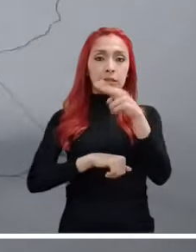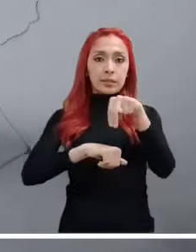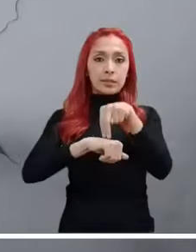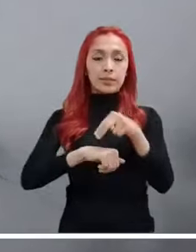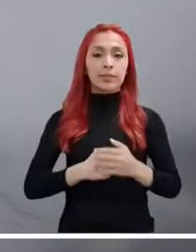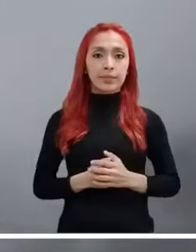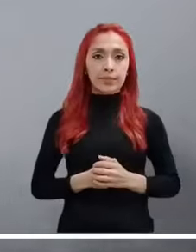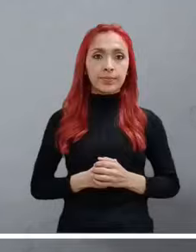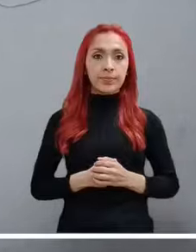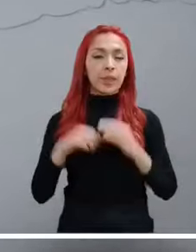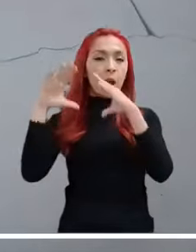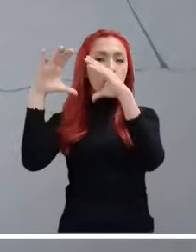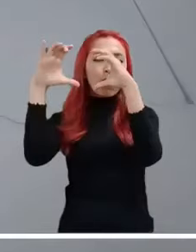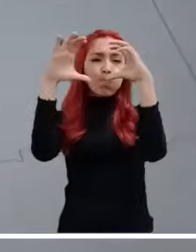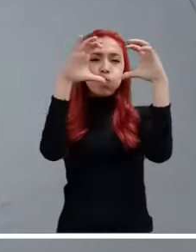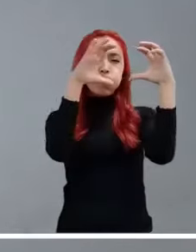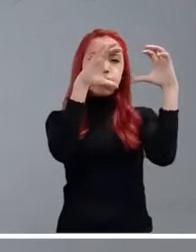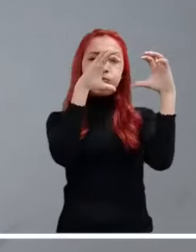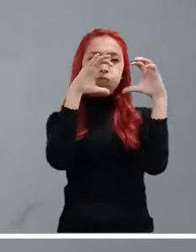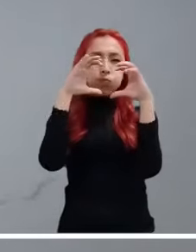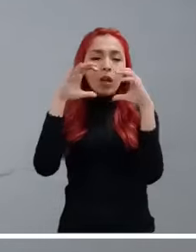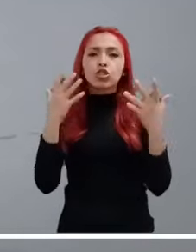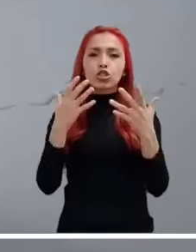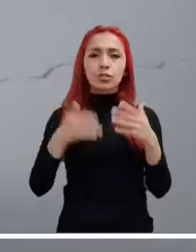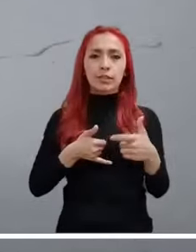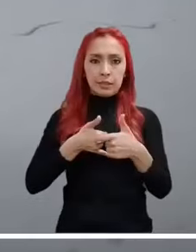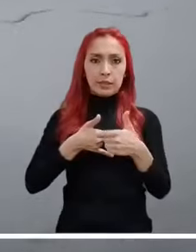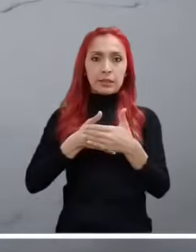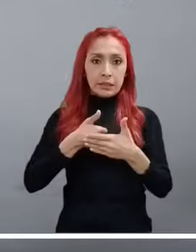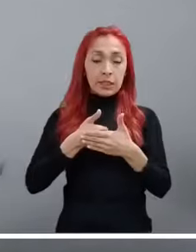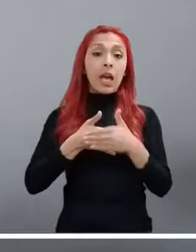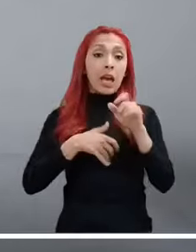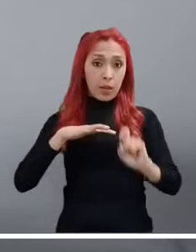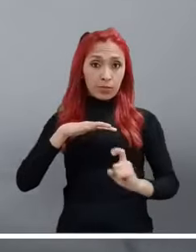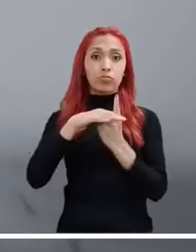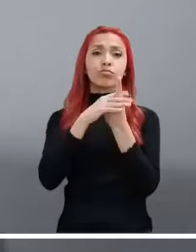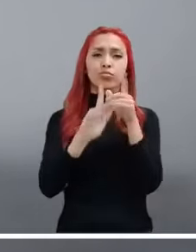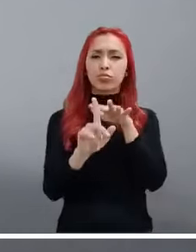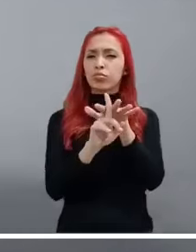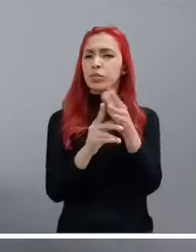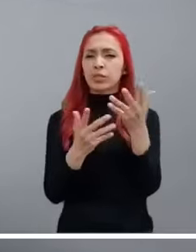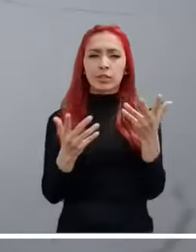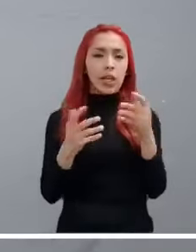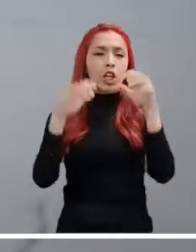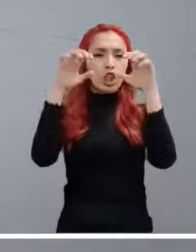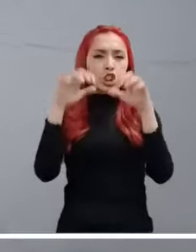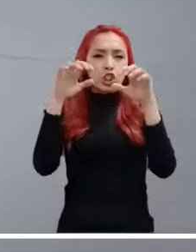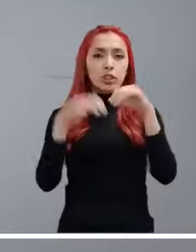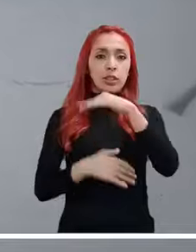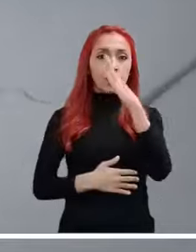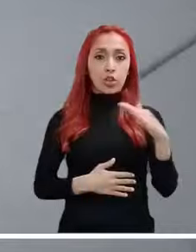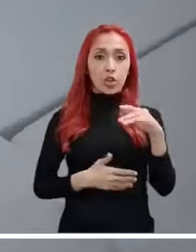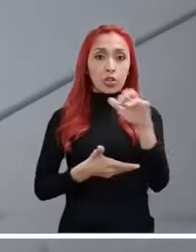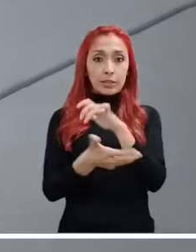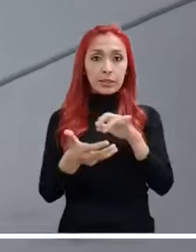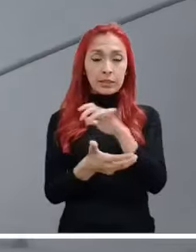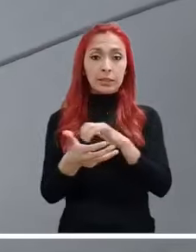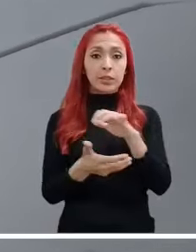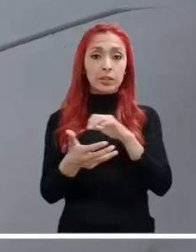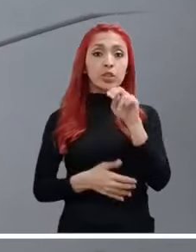Nariño. Las nubes se tomarán el centro del país y podrían favorecer la aparición de precipitaciones en